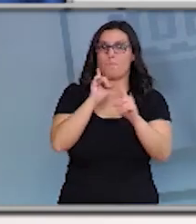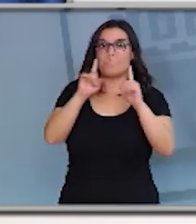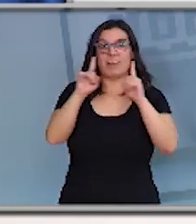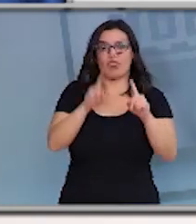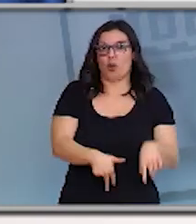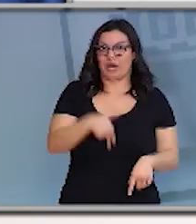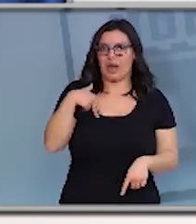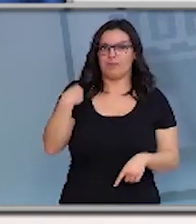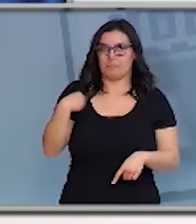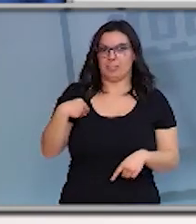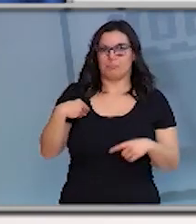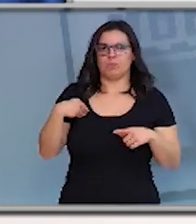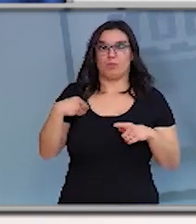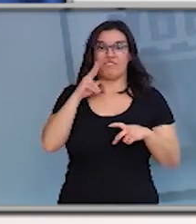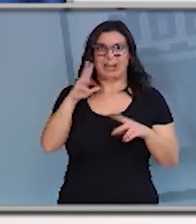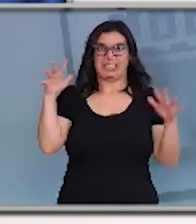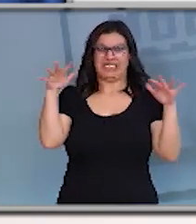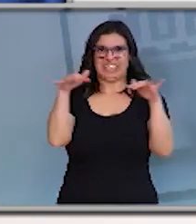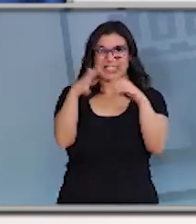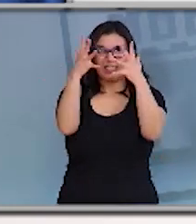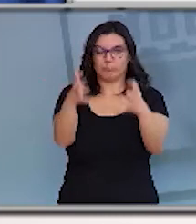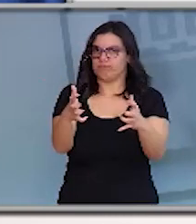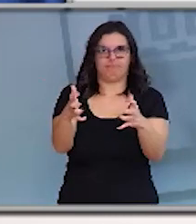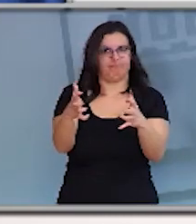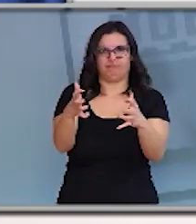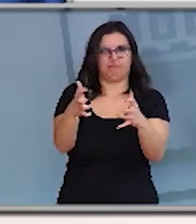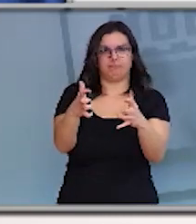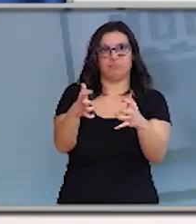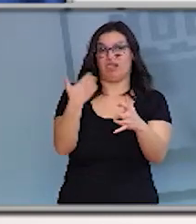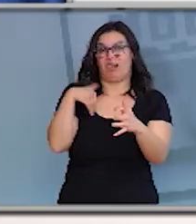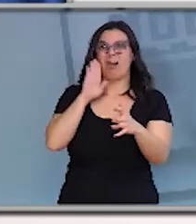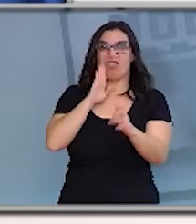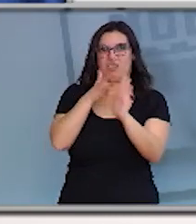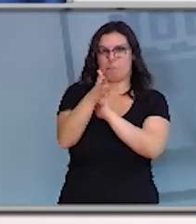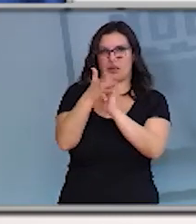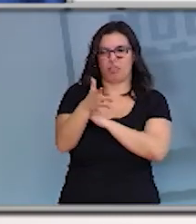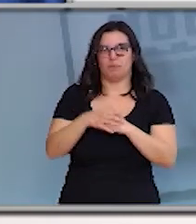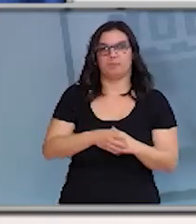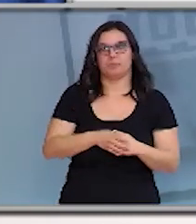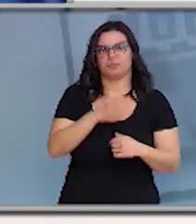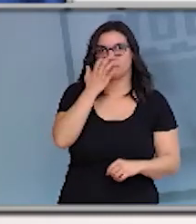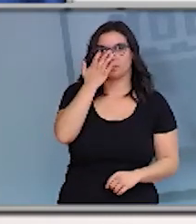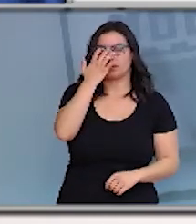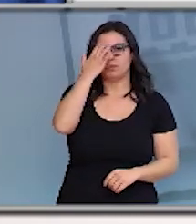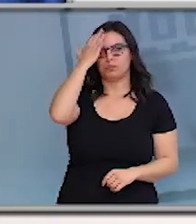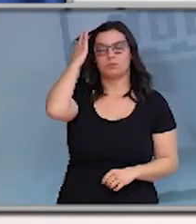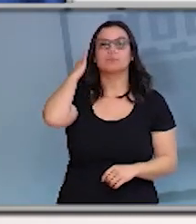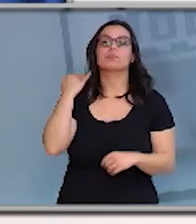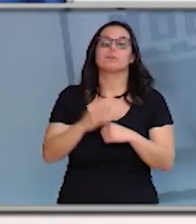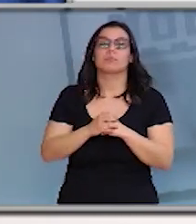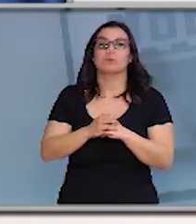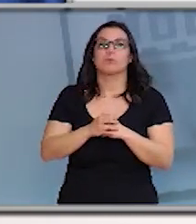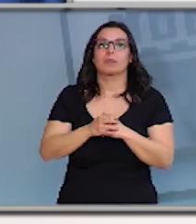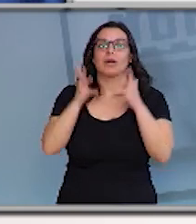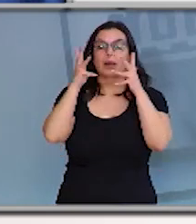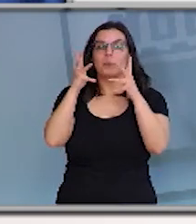como son evitar la acumulación de personas y las medidas ya reseñadas. Se complementa la recomendación prevista en el